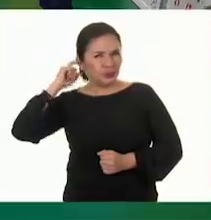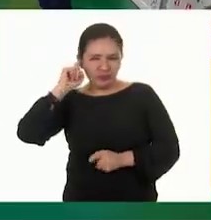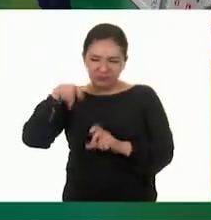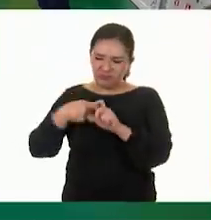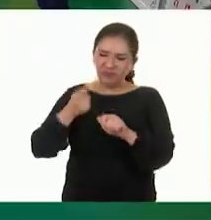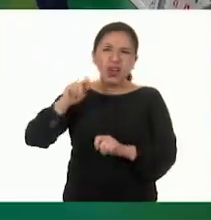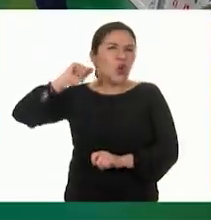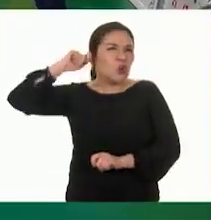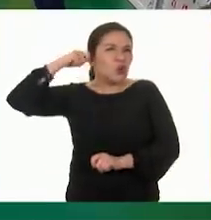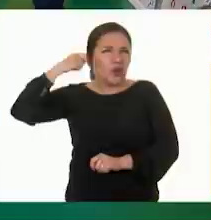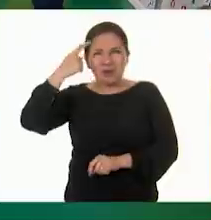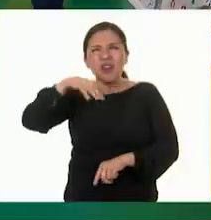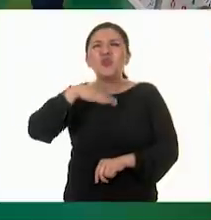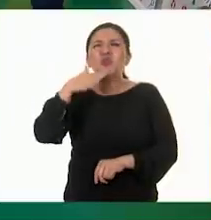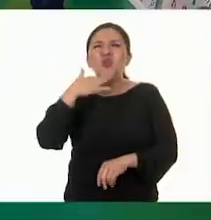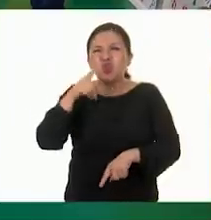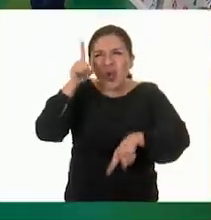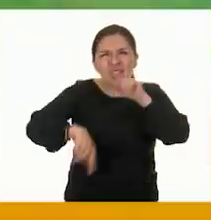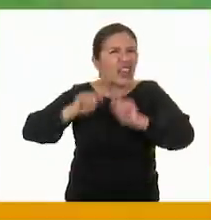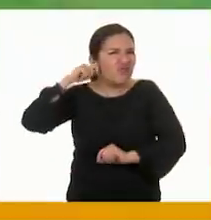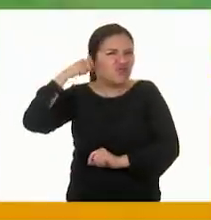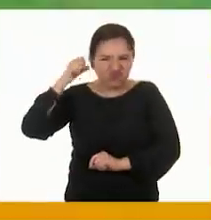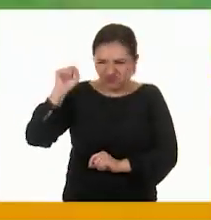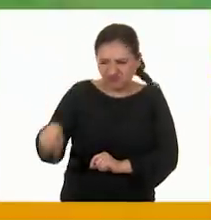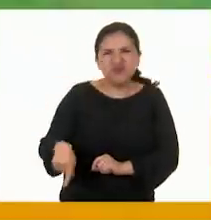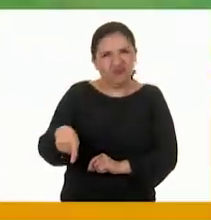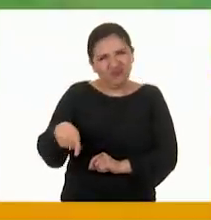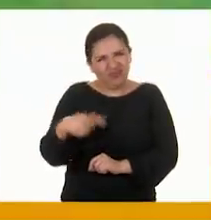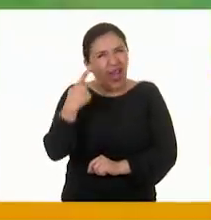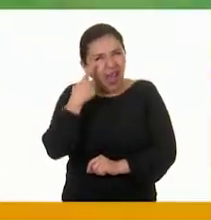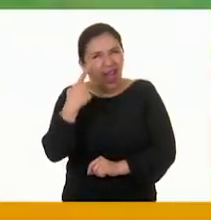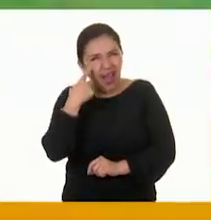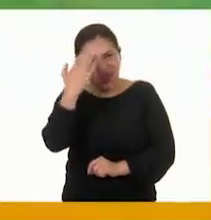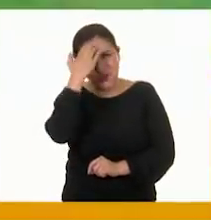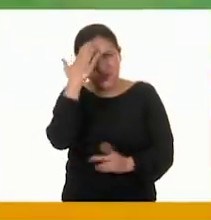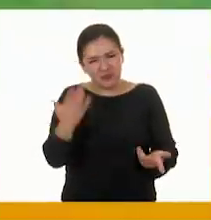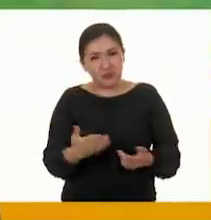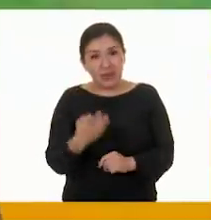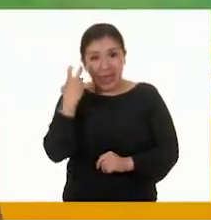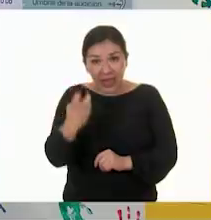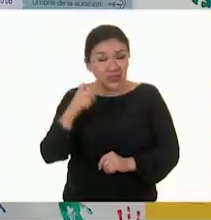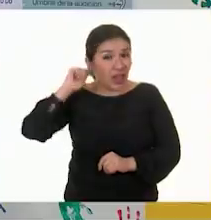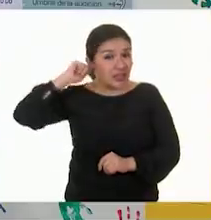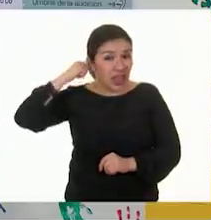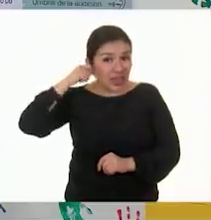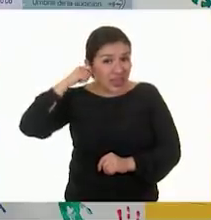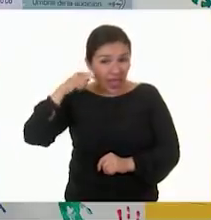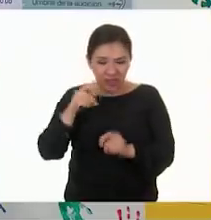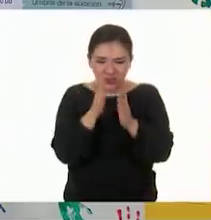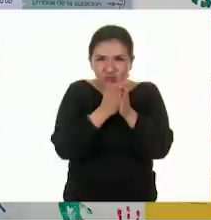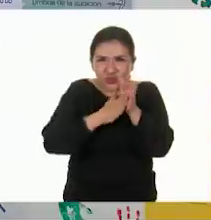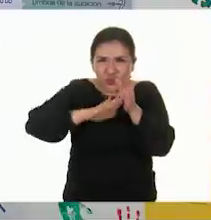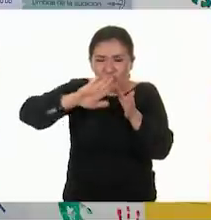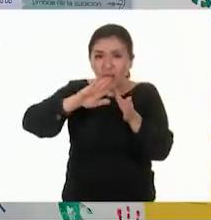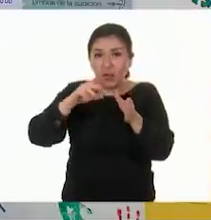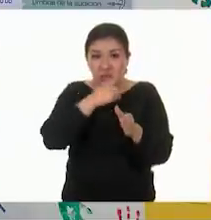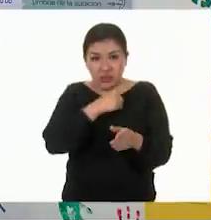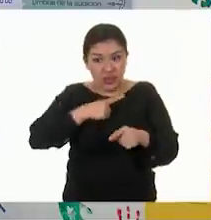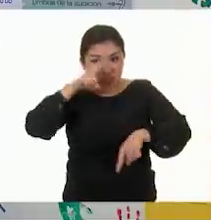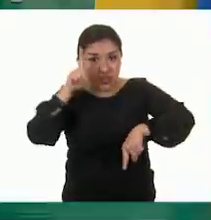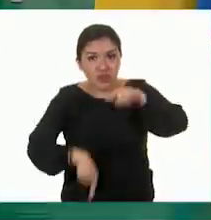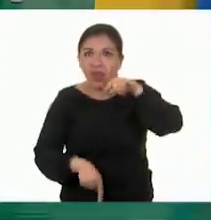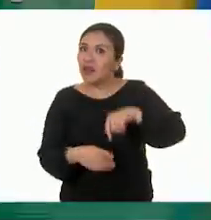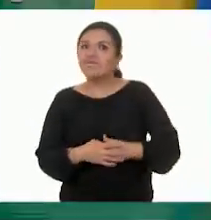un hisopo? Sí, normalmente la retiro con un hisopo. ¿Y sabías que la cerilla no la debes de retirar con un